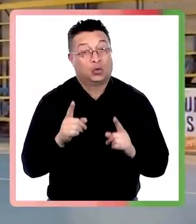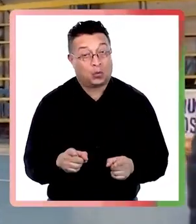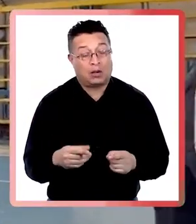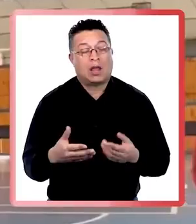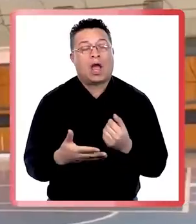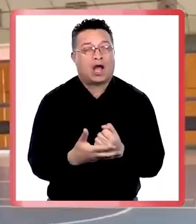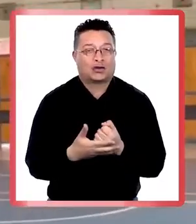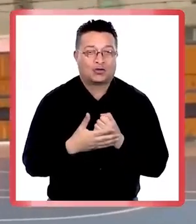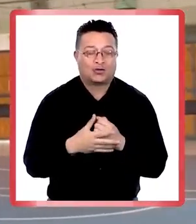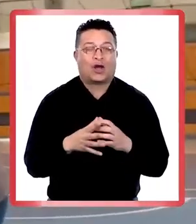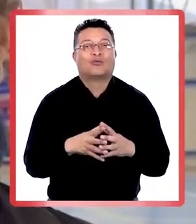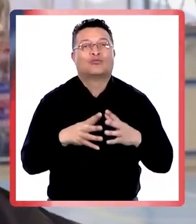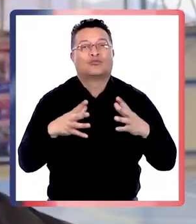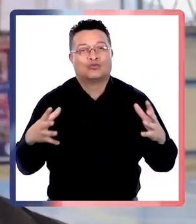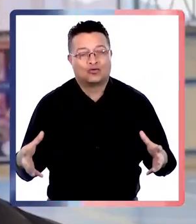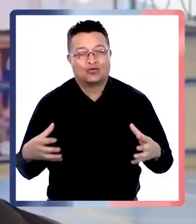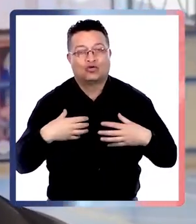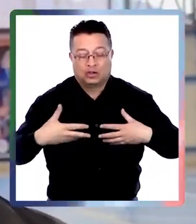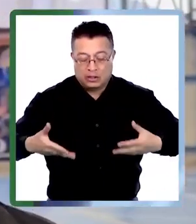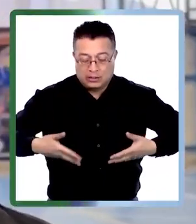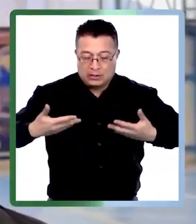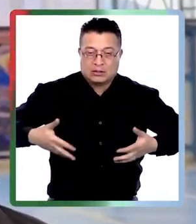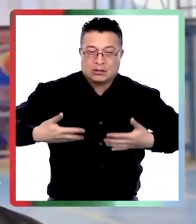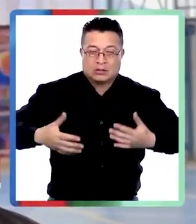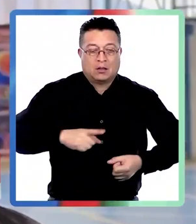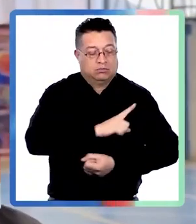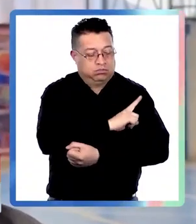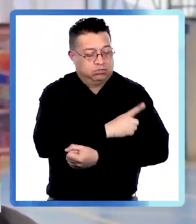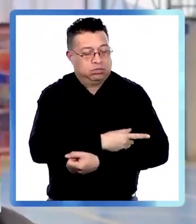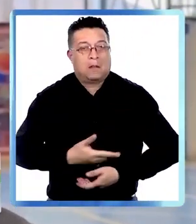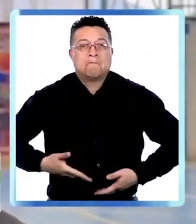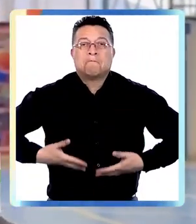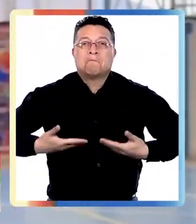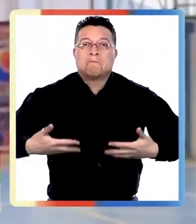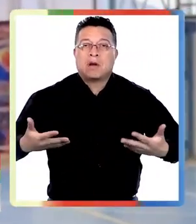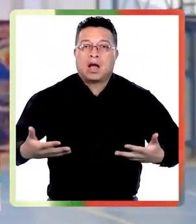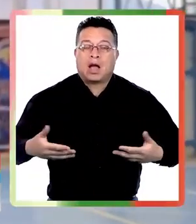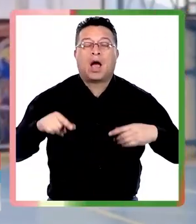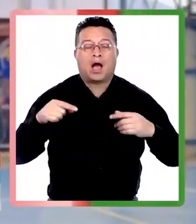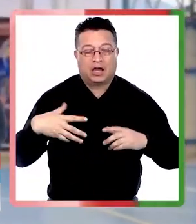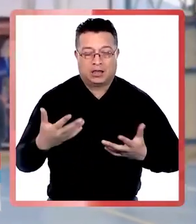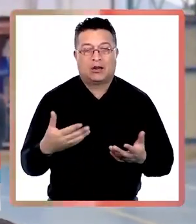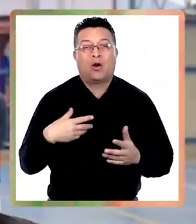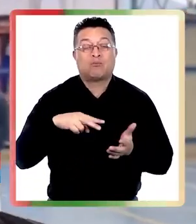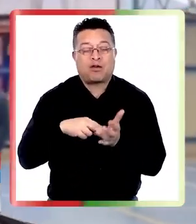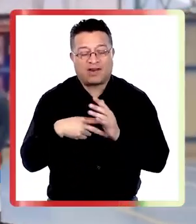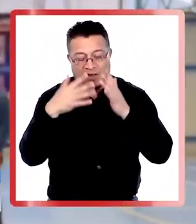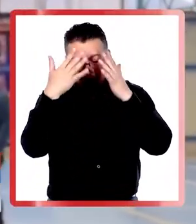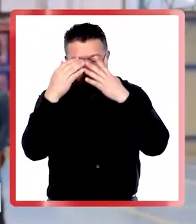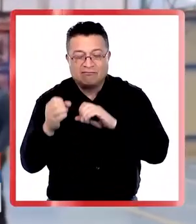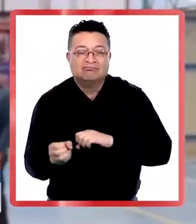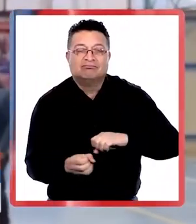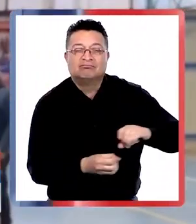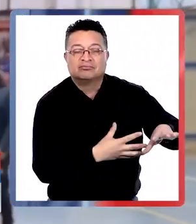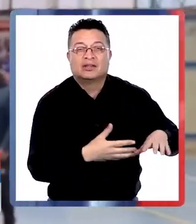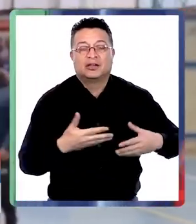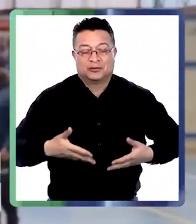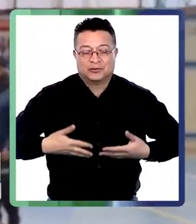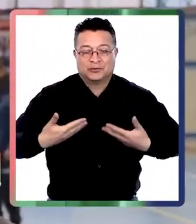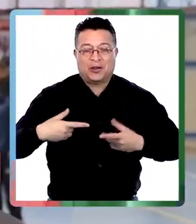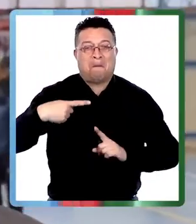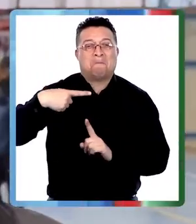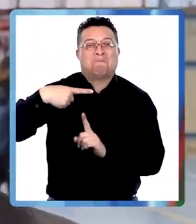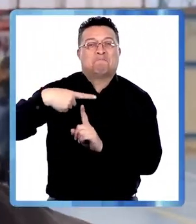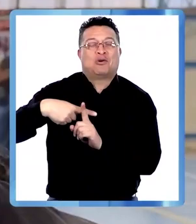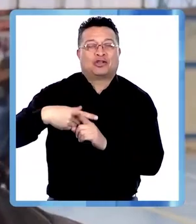igual nos ayuda un montón, nos levanta, nos da energía, nos saca de repente de los problemas, es una